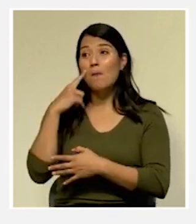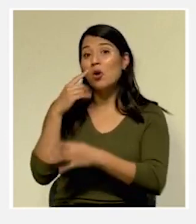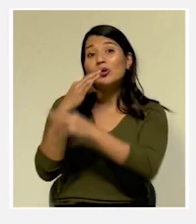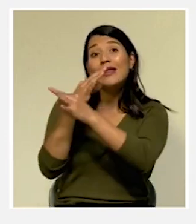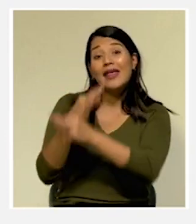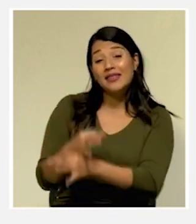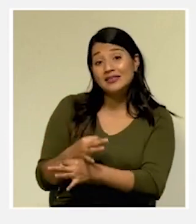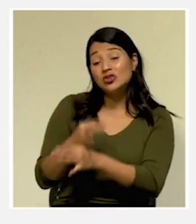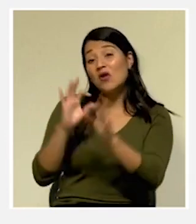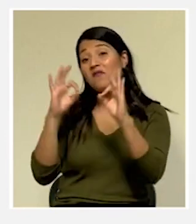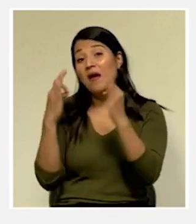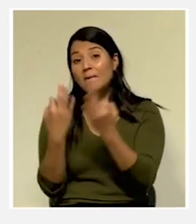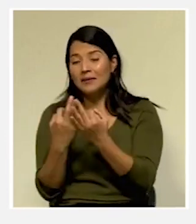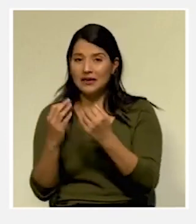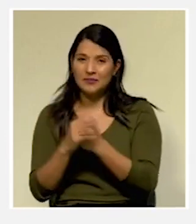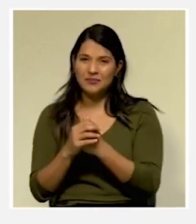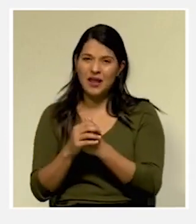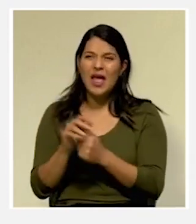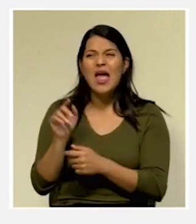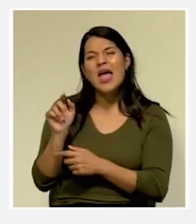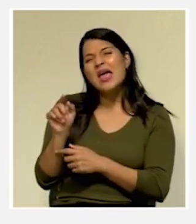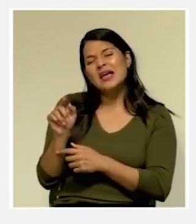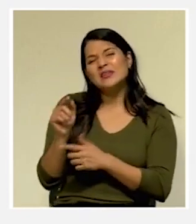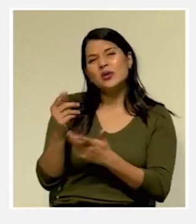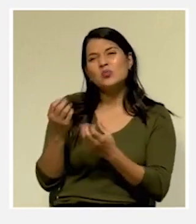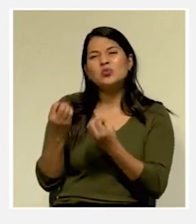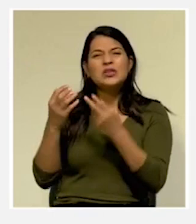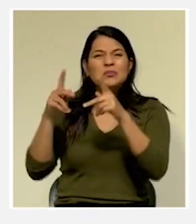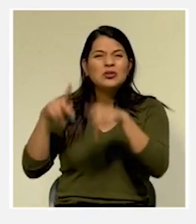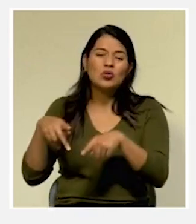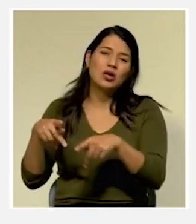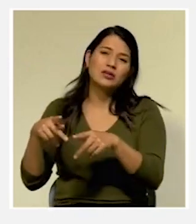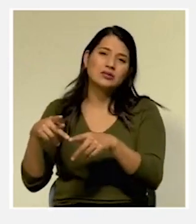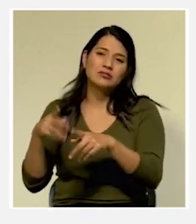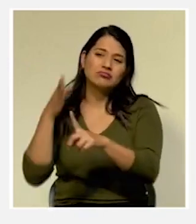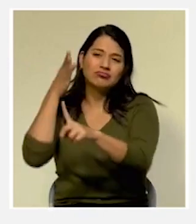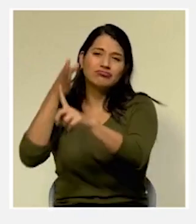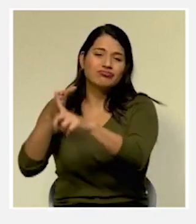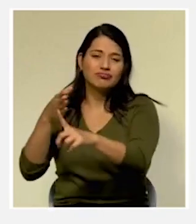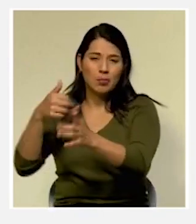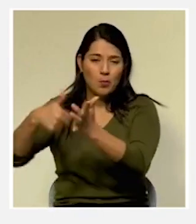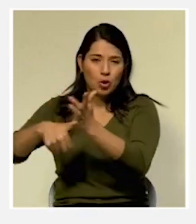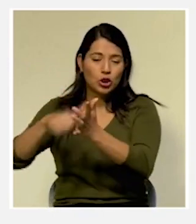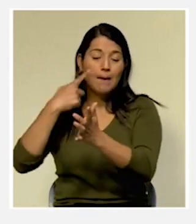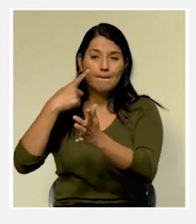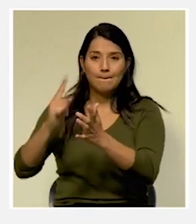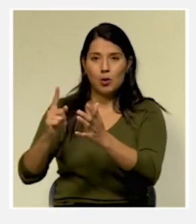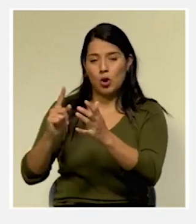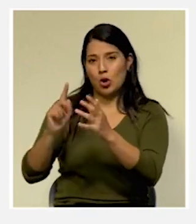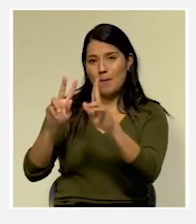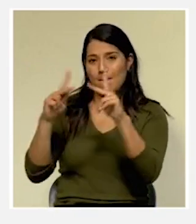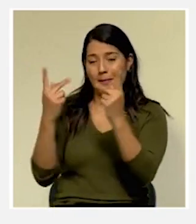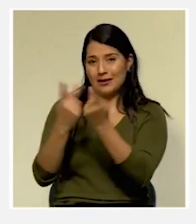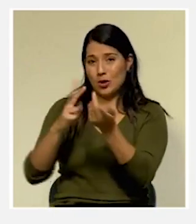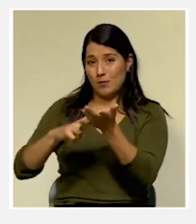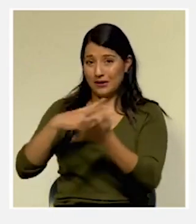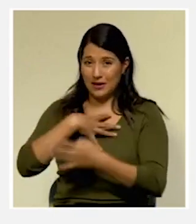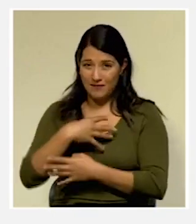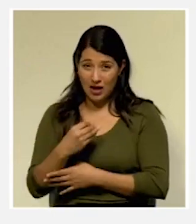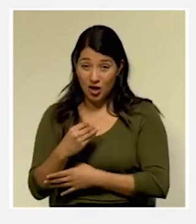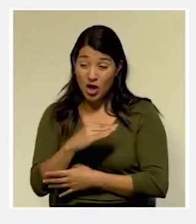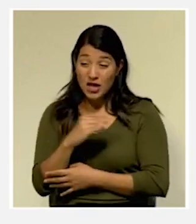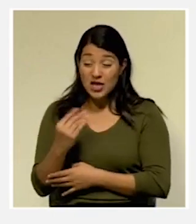tradición, familia y partido. Bueno, esto es un poco el voto tradicional liberacionista también, ¿verdad? Y hay un porcentaje pequeñito, hay un 2% que dice que es por